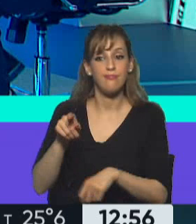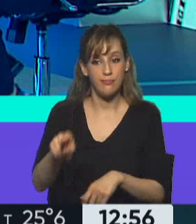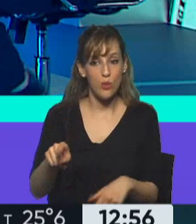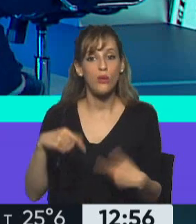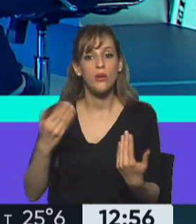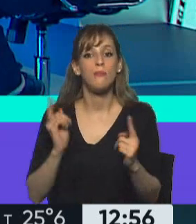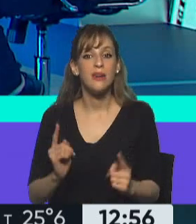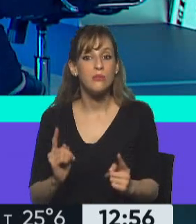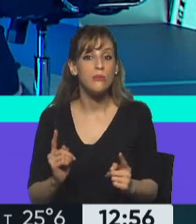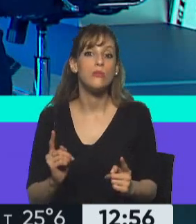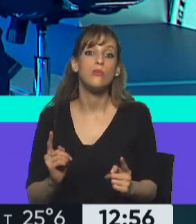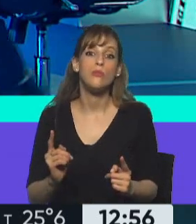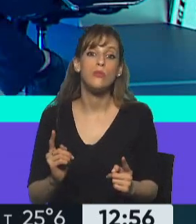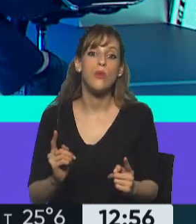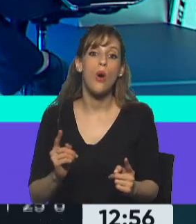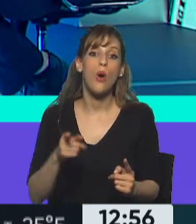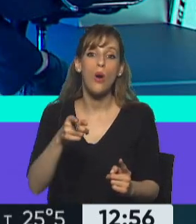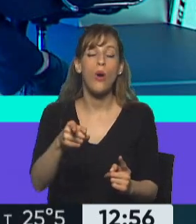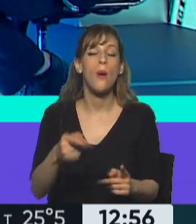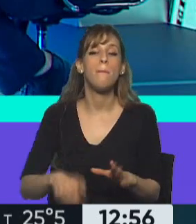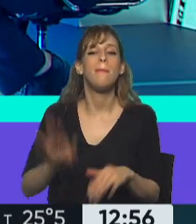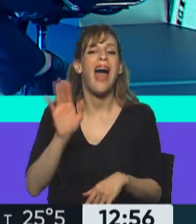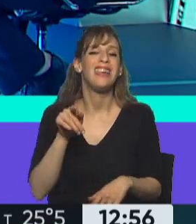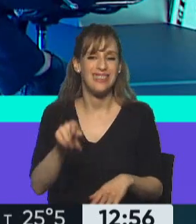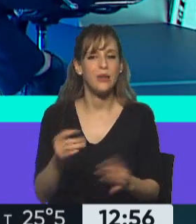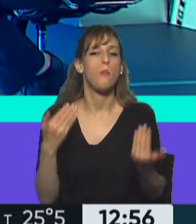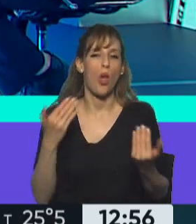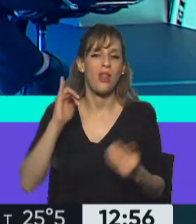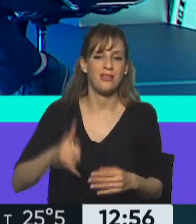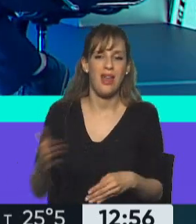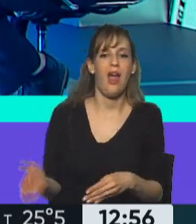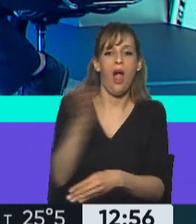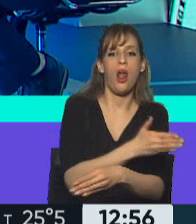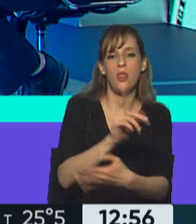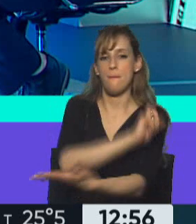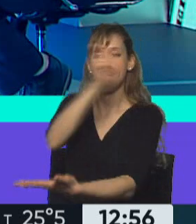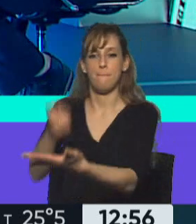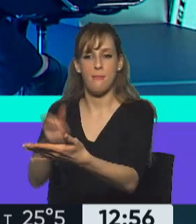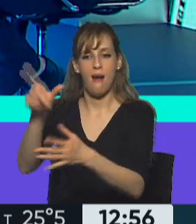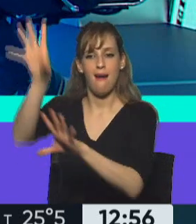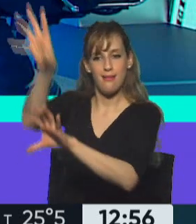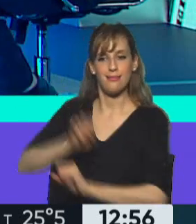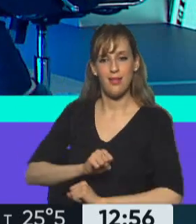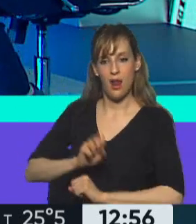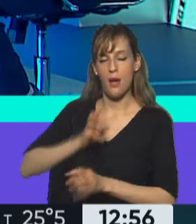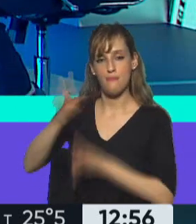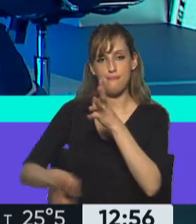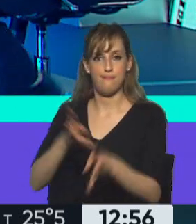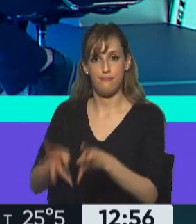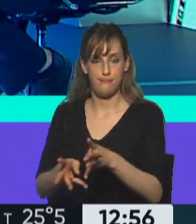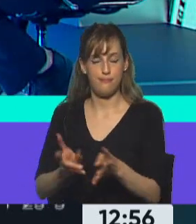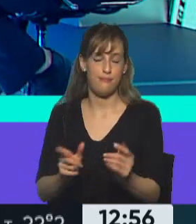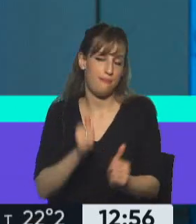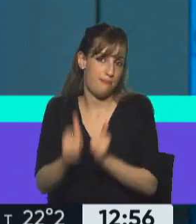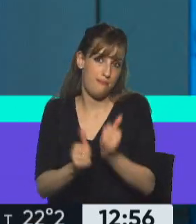operaciones no tengan encima una restricción cambiaria desde el país que le impidan hacerlo, sino que le facilite un trámite más para poder